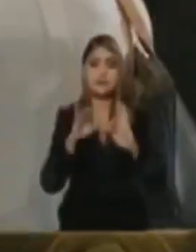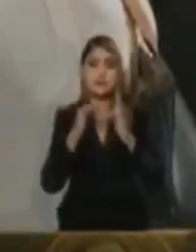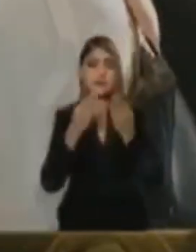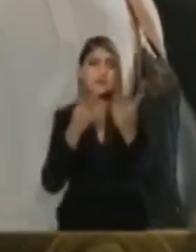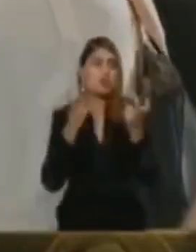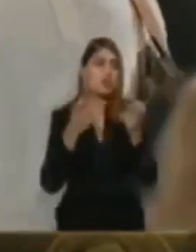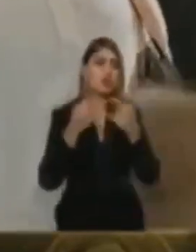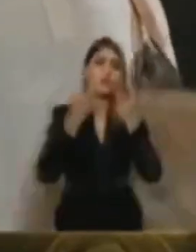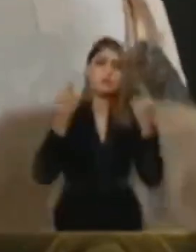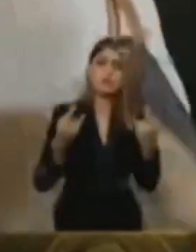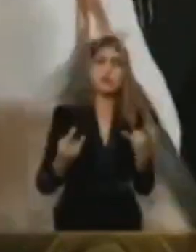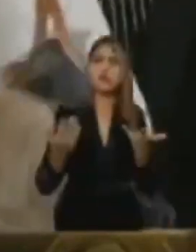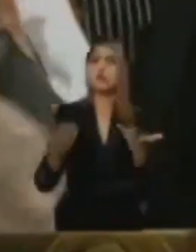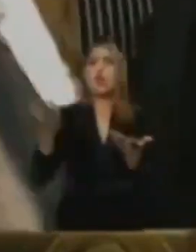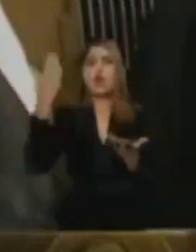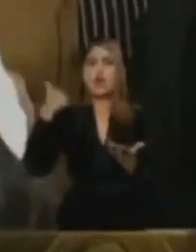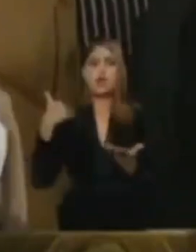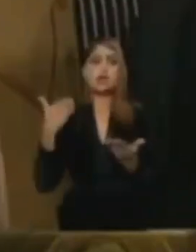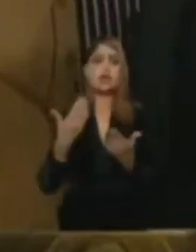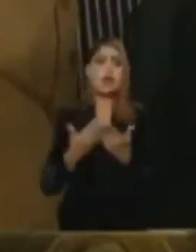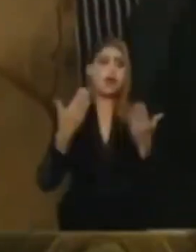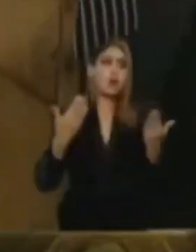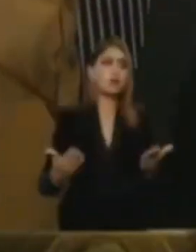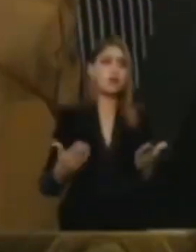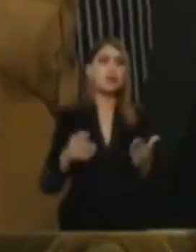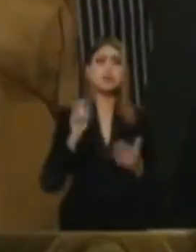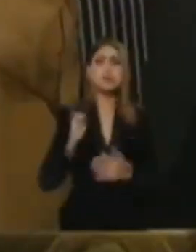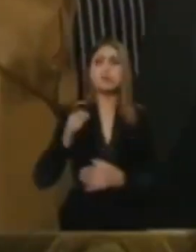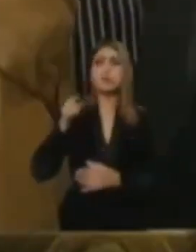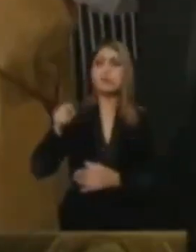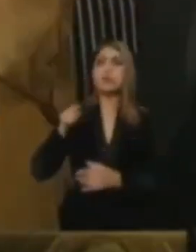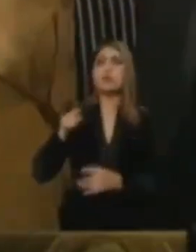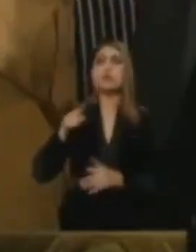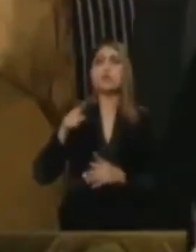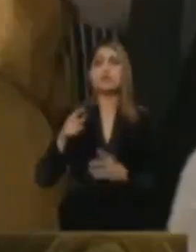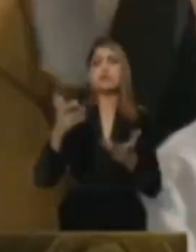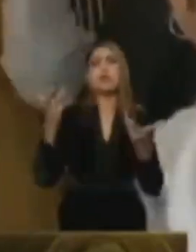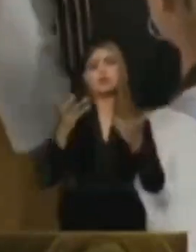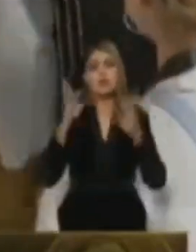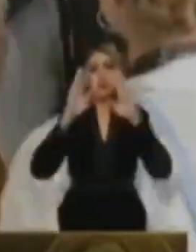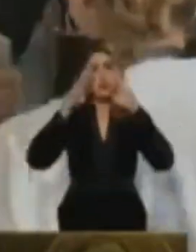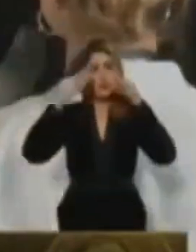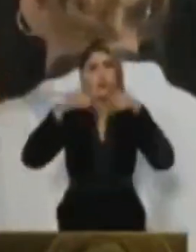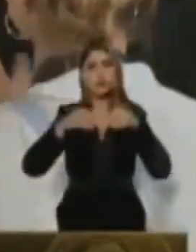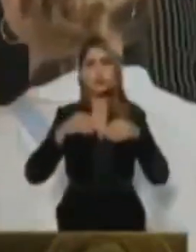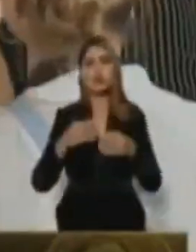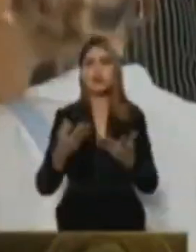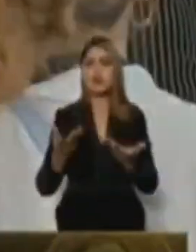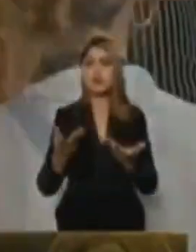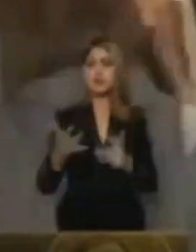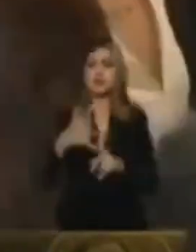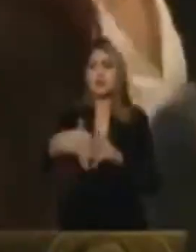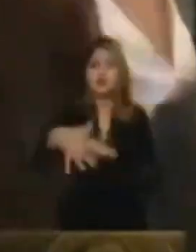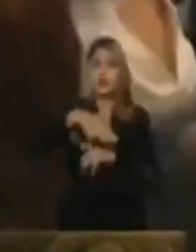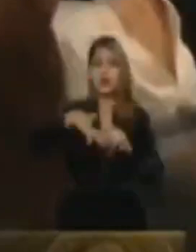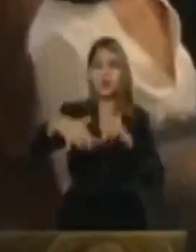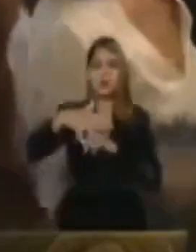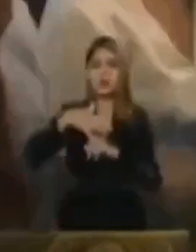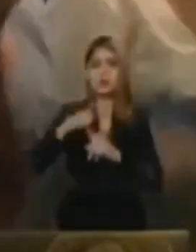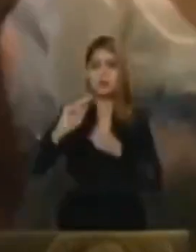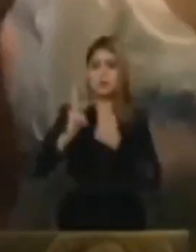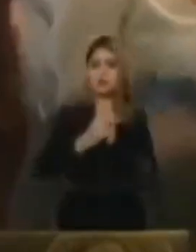situaciones, a momentos históricos que fundamentalmente estarán construyendo la vida reciente